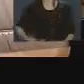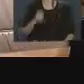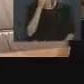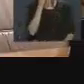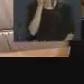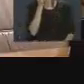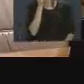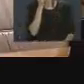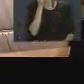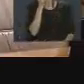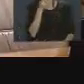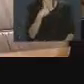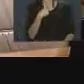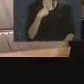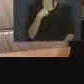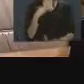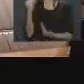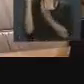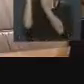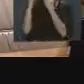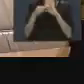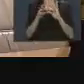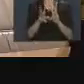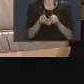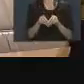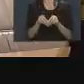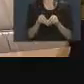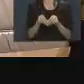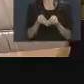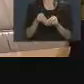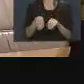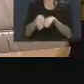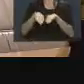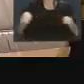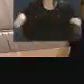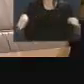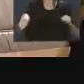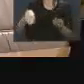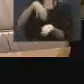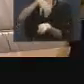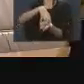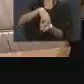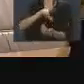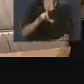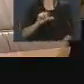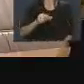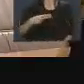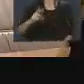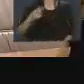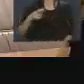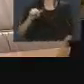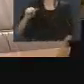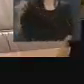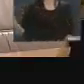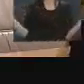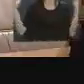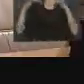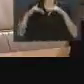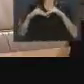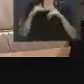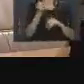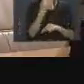presidente Yo quiero saludar a las organizaciones de la mesa comunal de la higuera que están hoy día presente con qui nos hemos